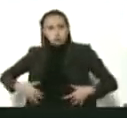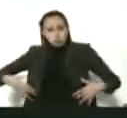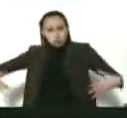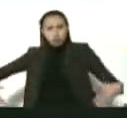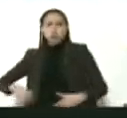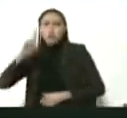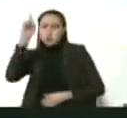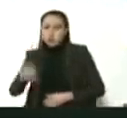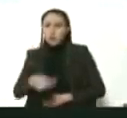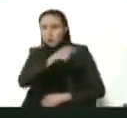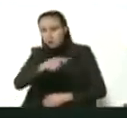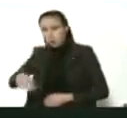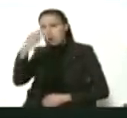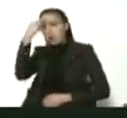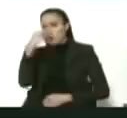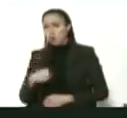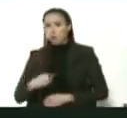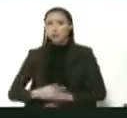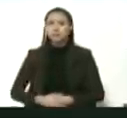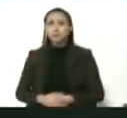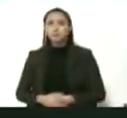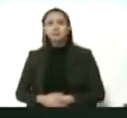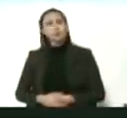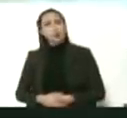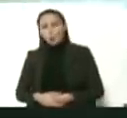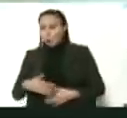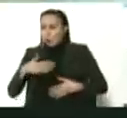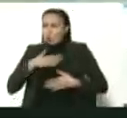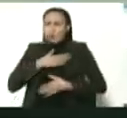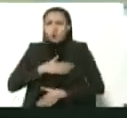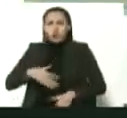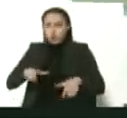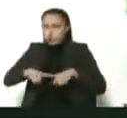hasta el que no tiene recursos, construye su zona de confort.